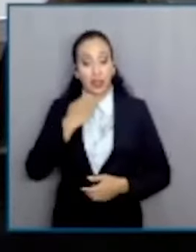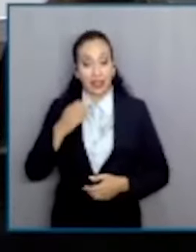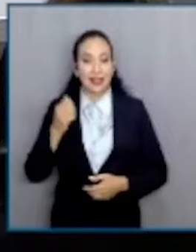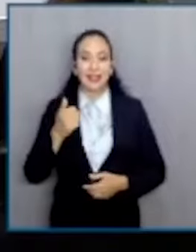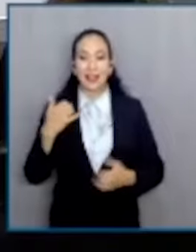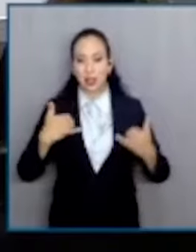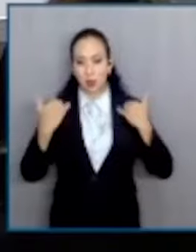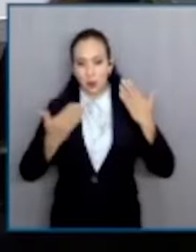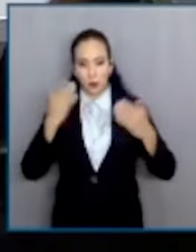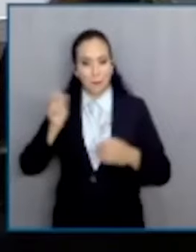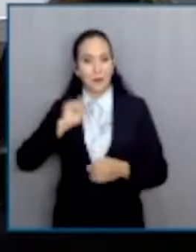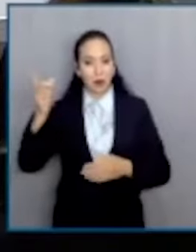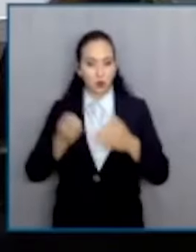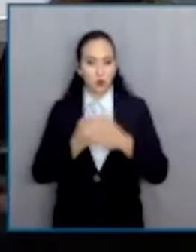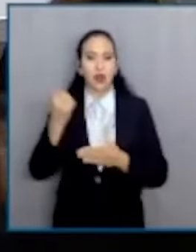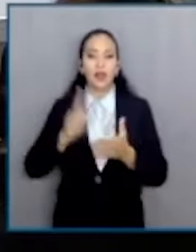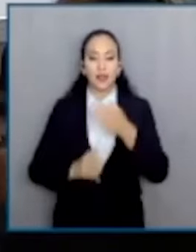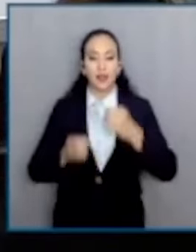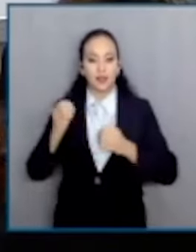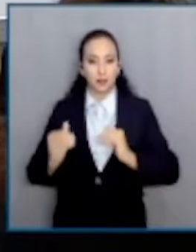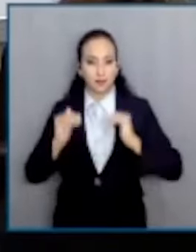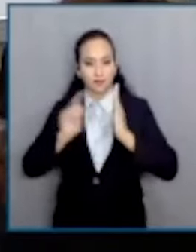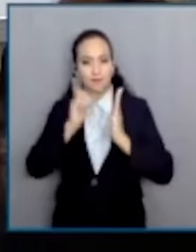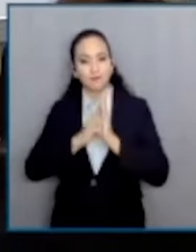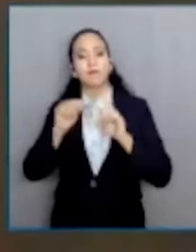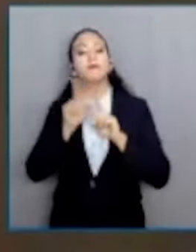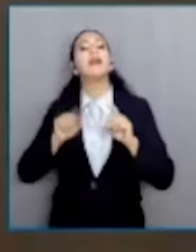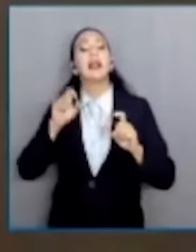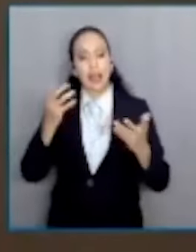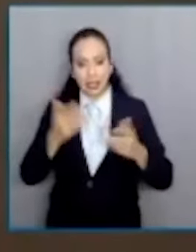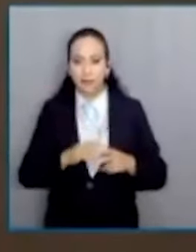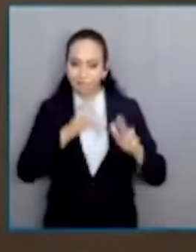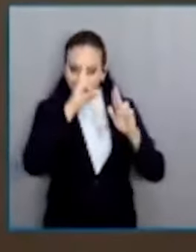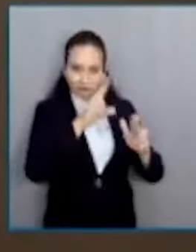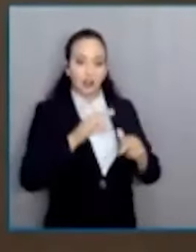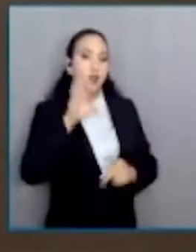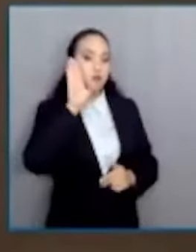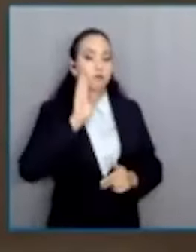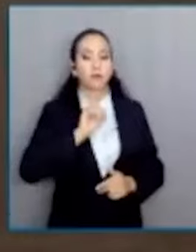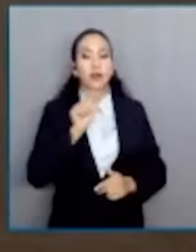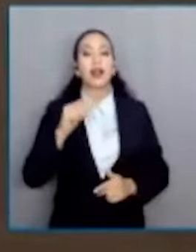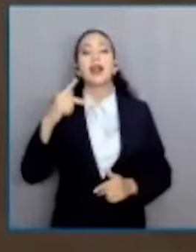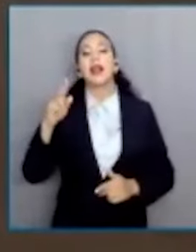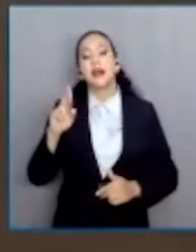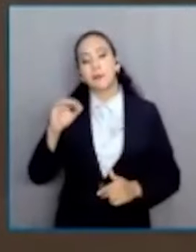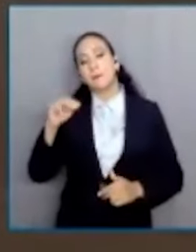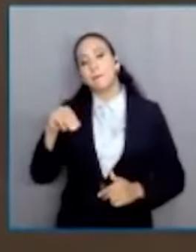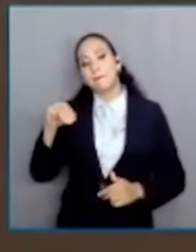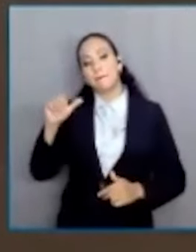profesionistas de la suprema corte rindió homenaje al ministro Luis María Aguilar Morales decano del tribunal constitucional